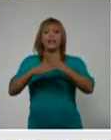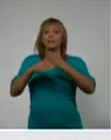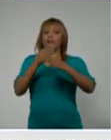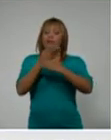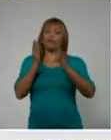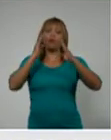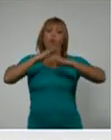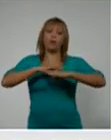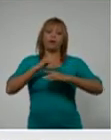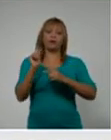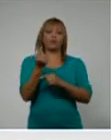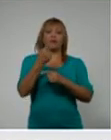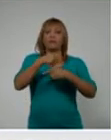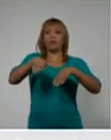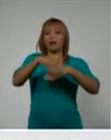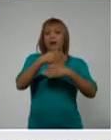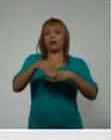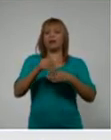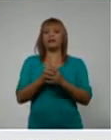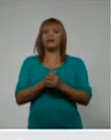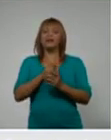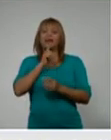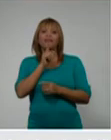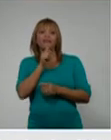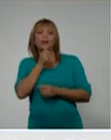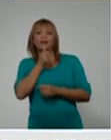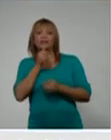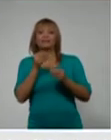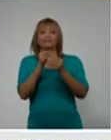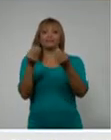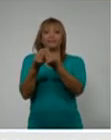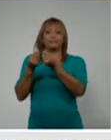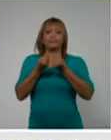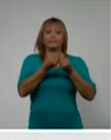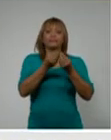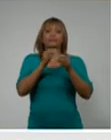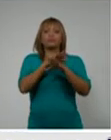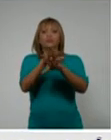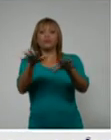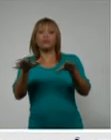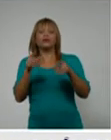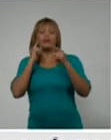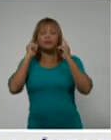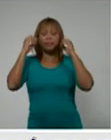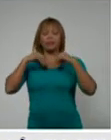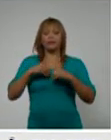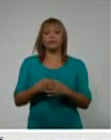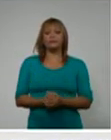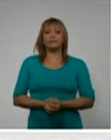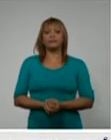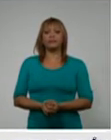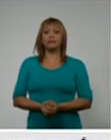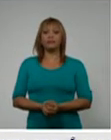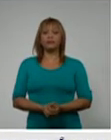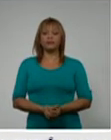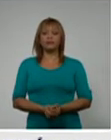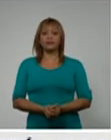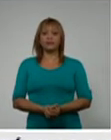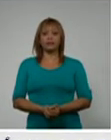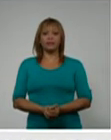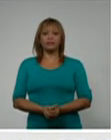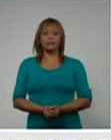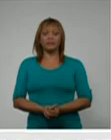una calle. Por lo tanto, es muy fácil dispersarse. Y reitero, lo hago con el